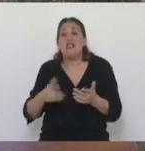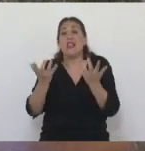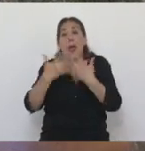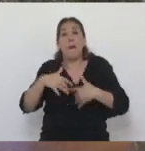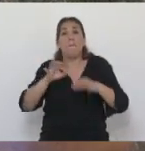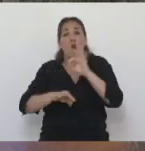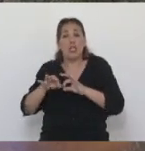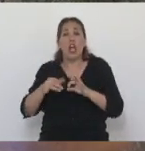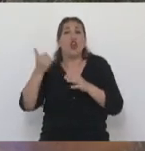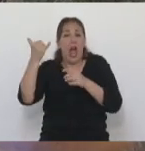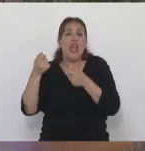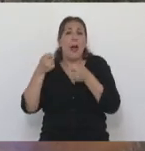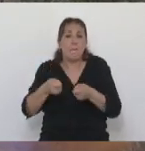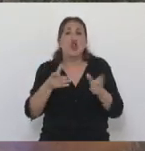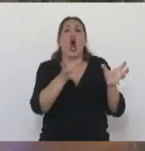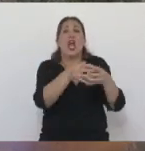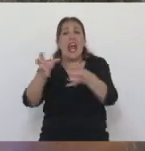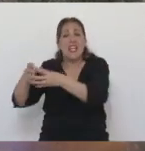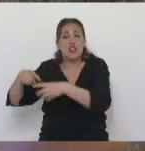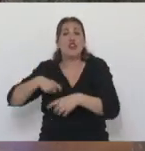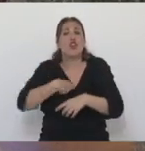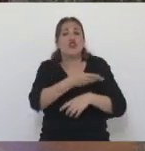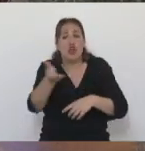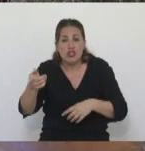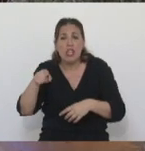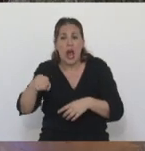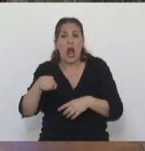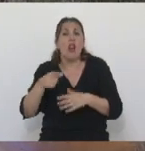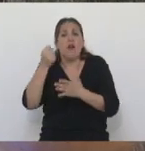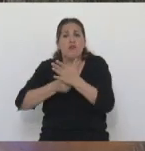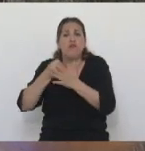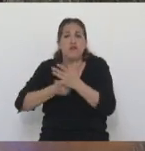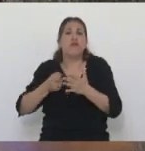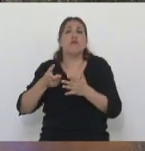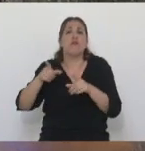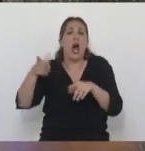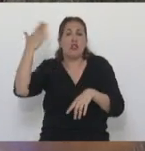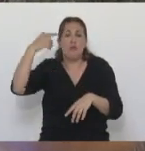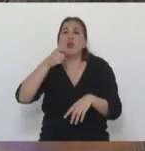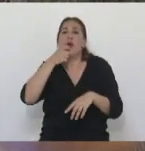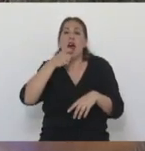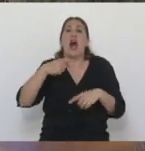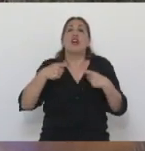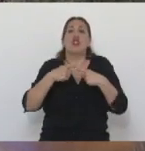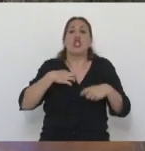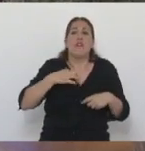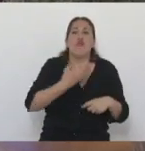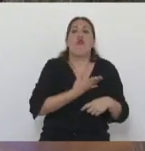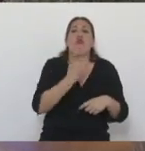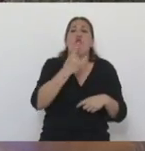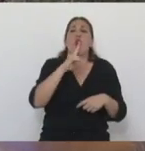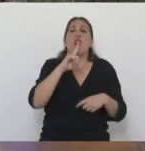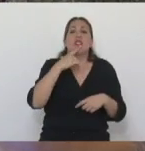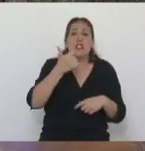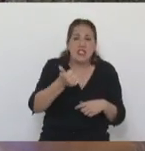por organizaciones sociales que lo han impulsado durante mucho tiempo, como la Asociación Civil FUSA, la Asociación Civil y